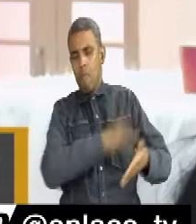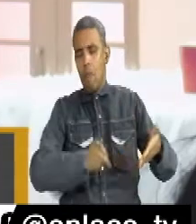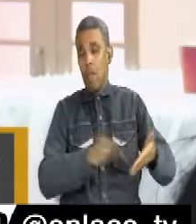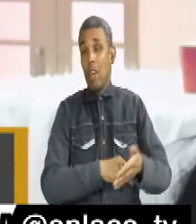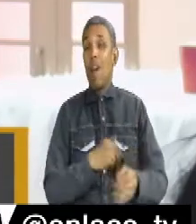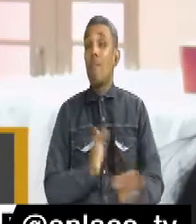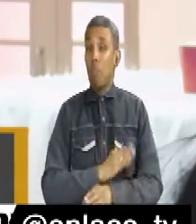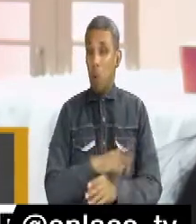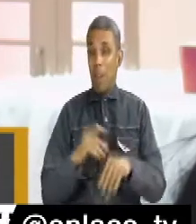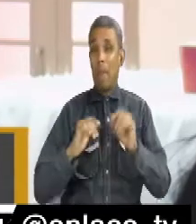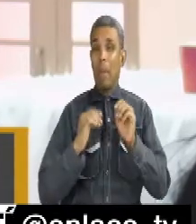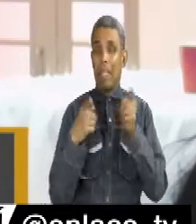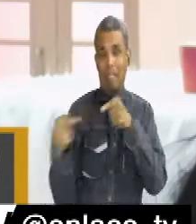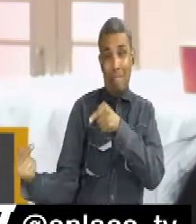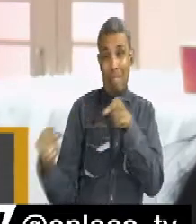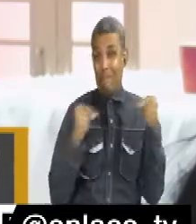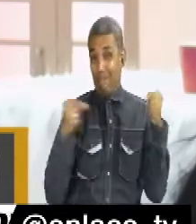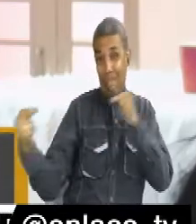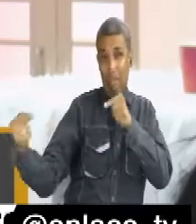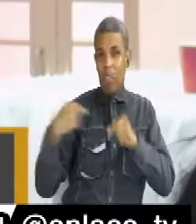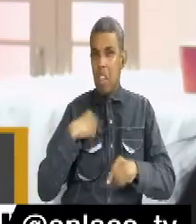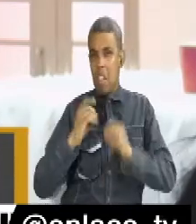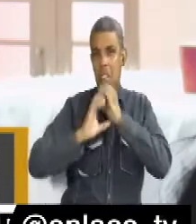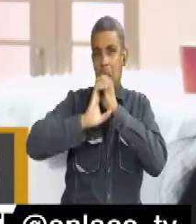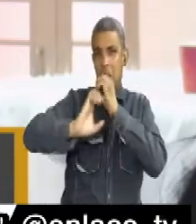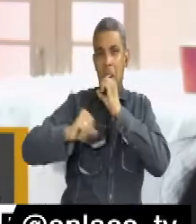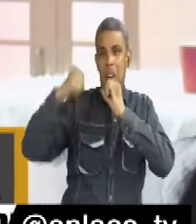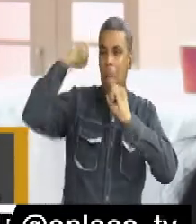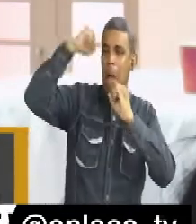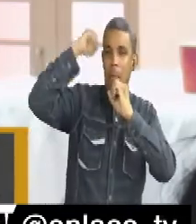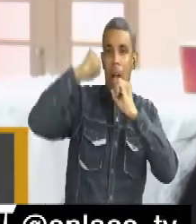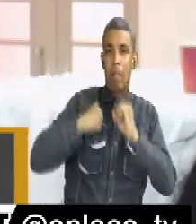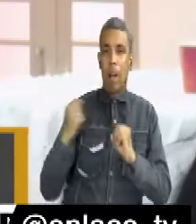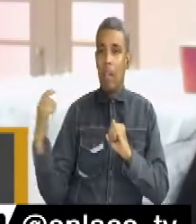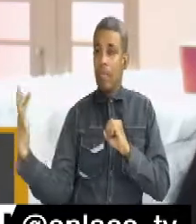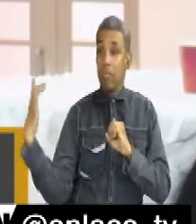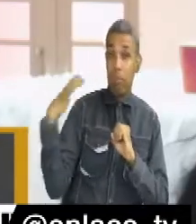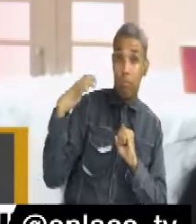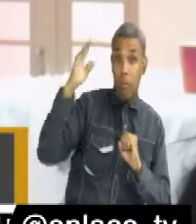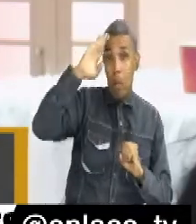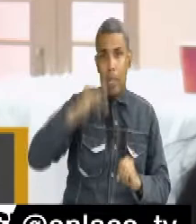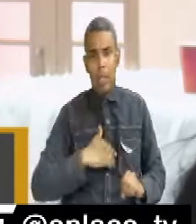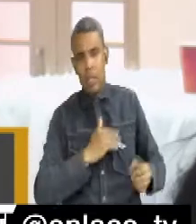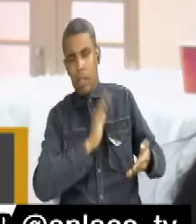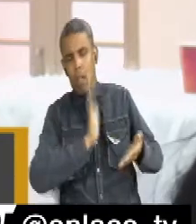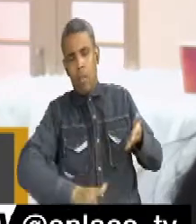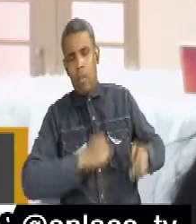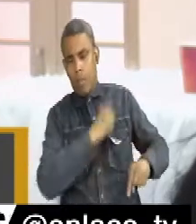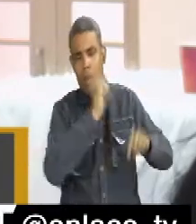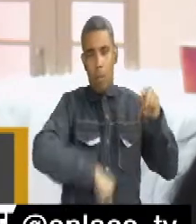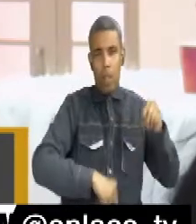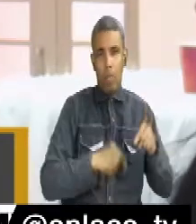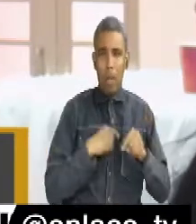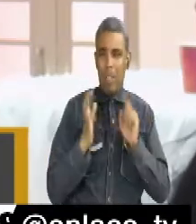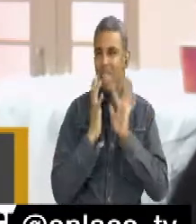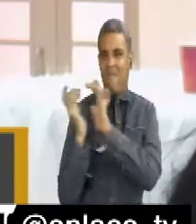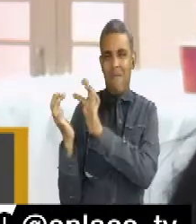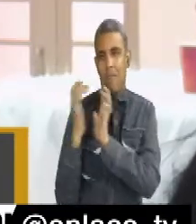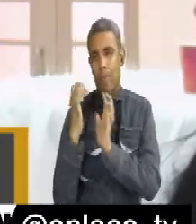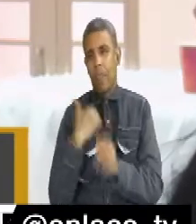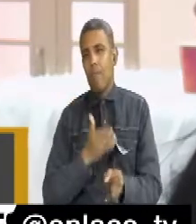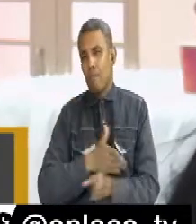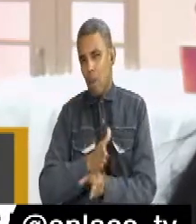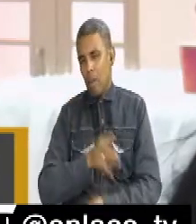o los ciudadanos que estén haciendo la publicidad vía perifoneo se les prohíba. Entonces hemos pedido que por favor reflexionen acerca si